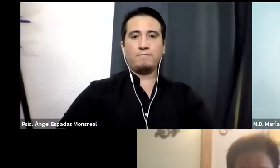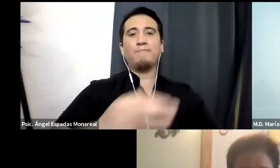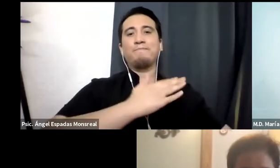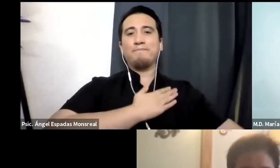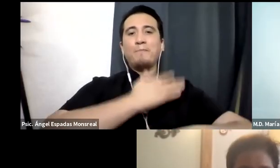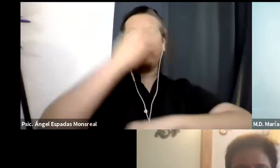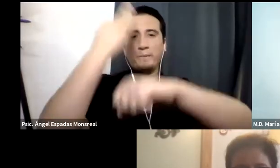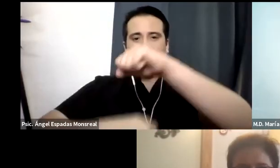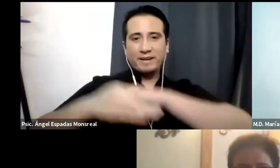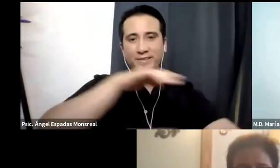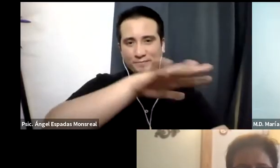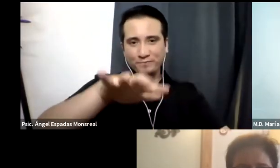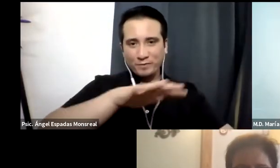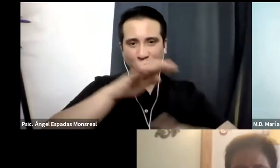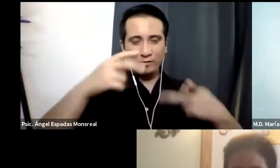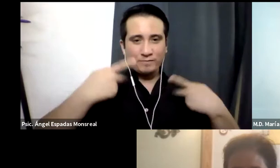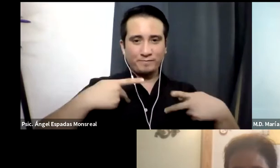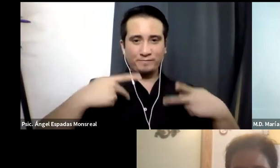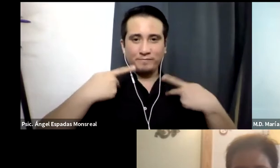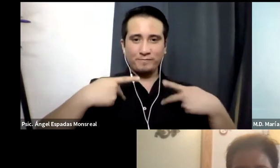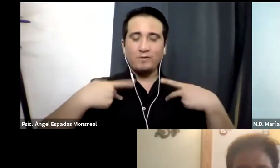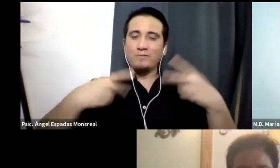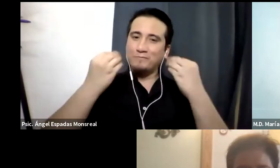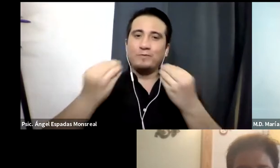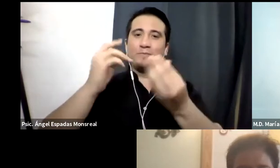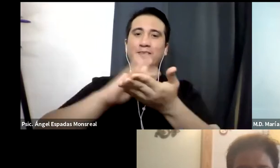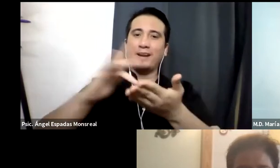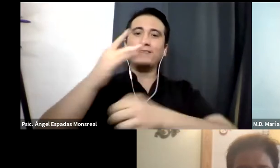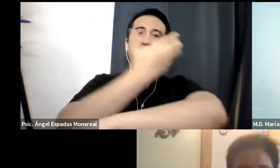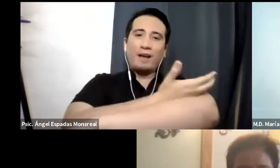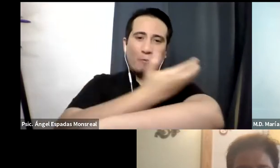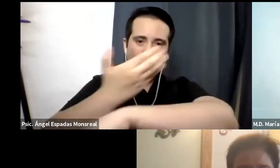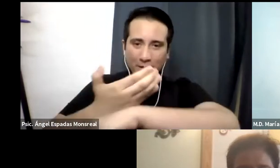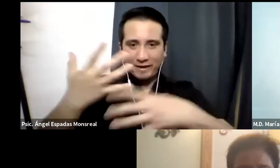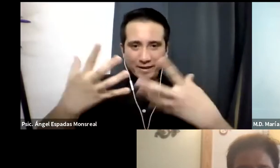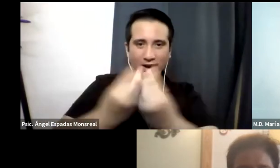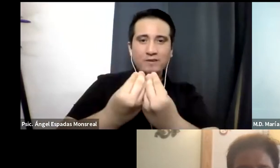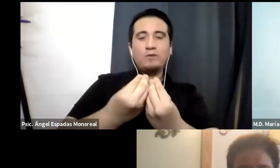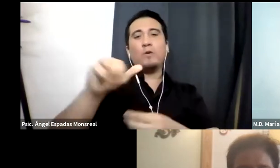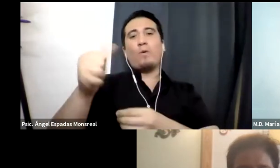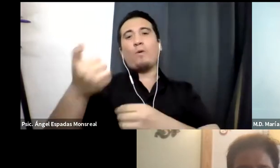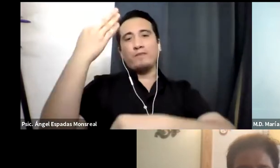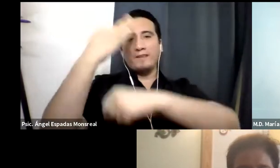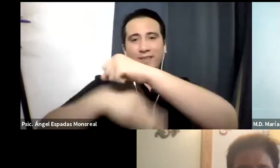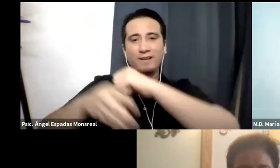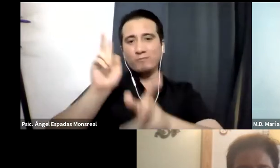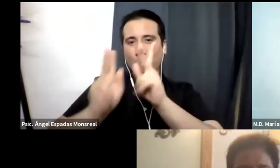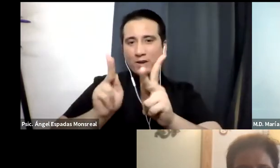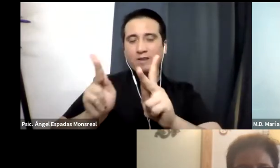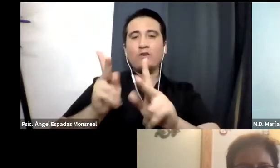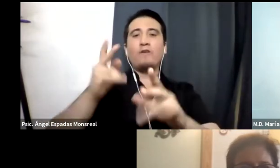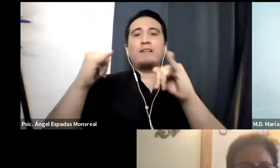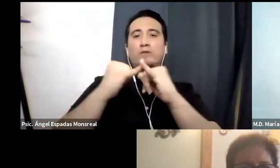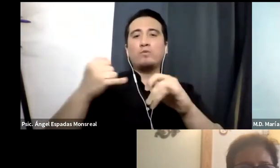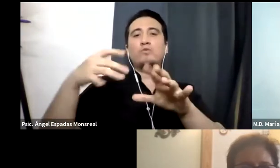tardes a todas y todos. Muchísimas gracias por acompañarnos una tarde más a un conversatorio del Instituto para la Inclusión de